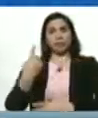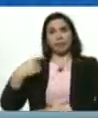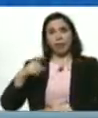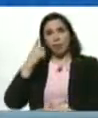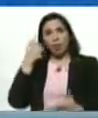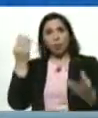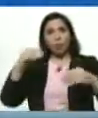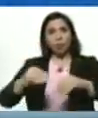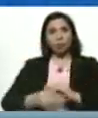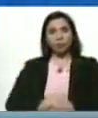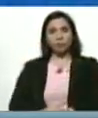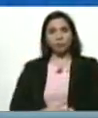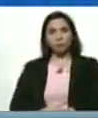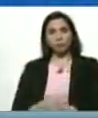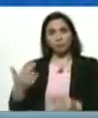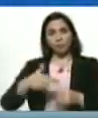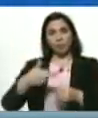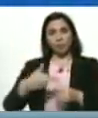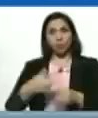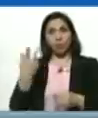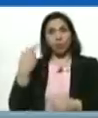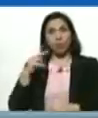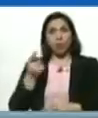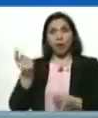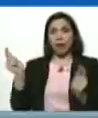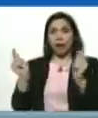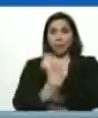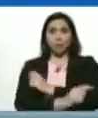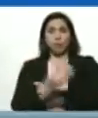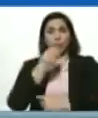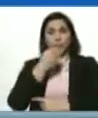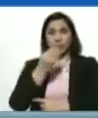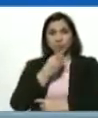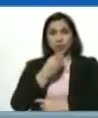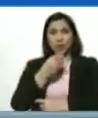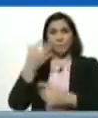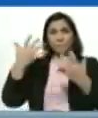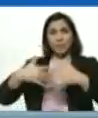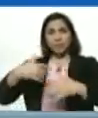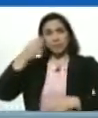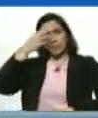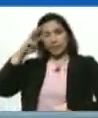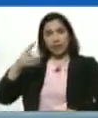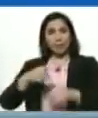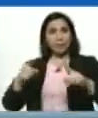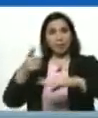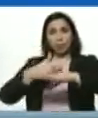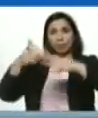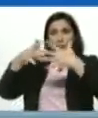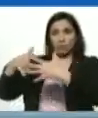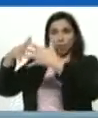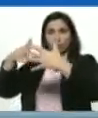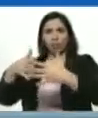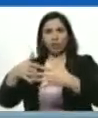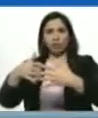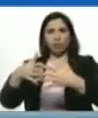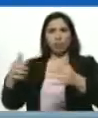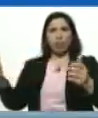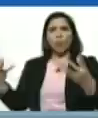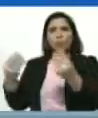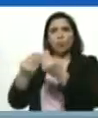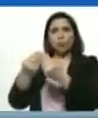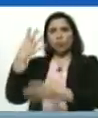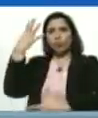convenio de petróleo por alimentos con unas empresas mexicanas y el gobierno de eeuu con la actividad y